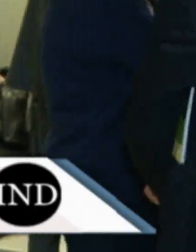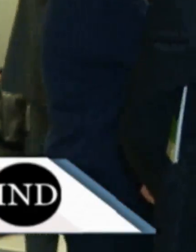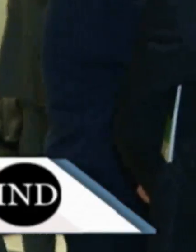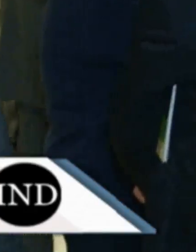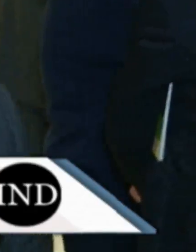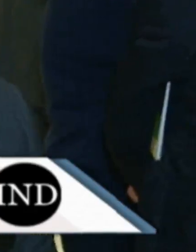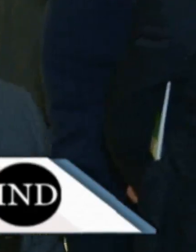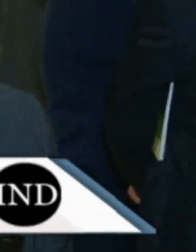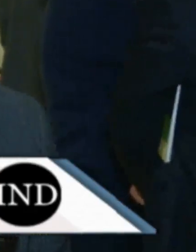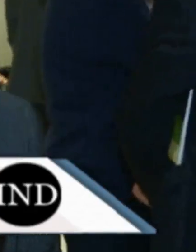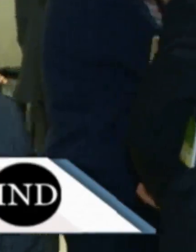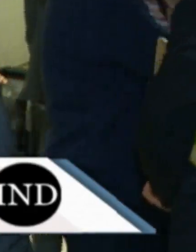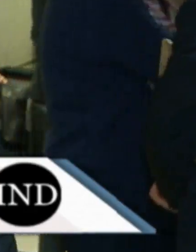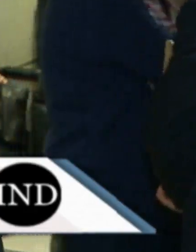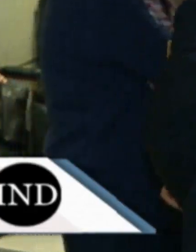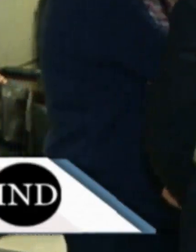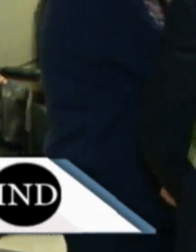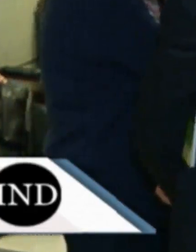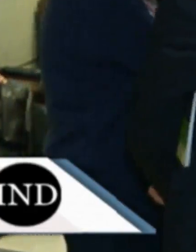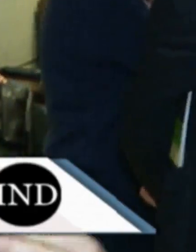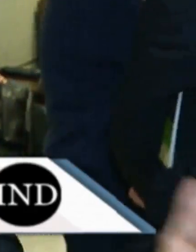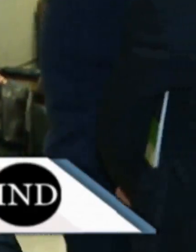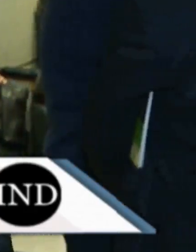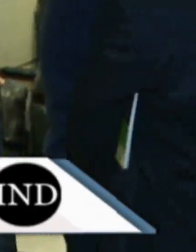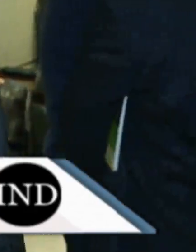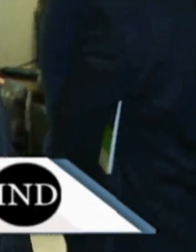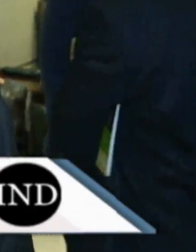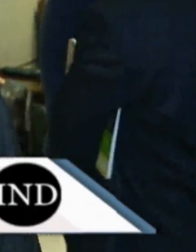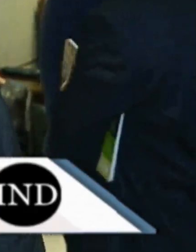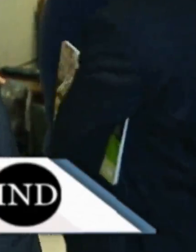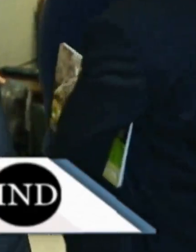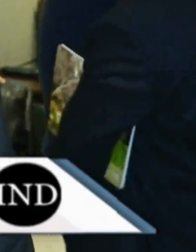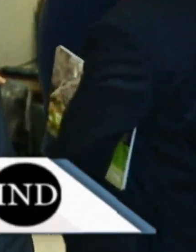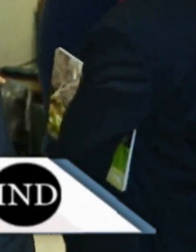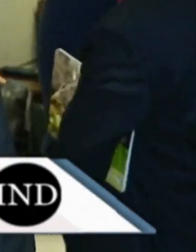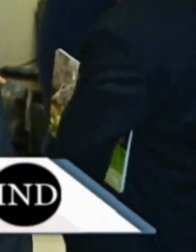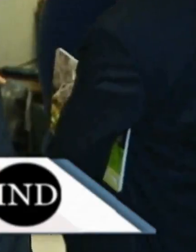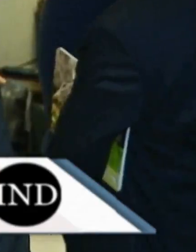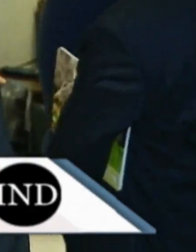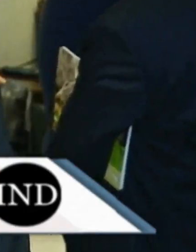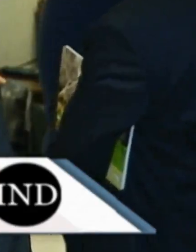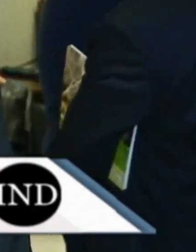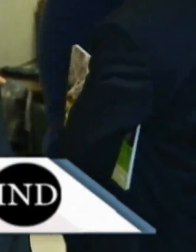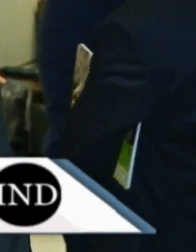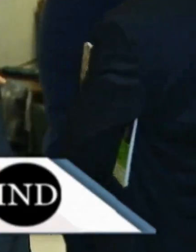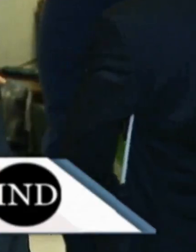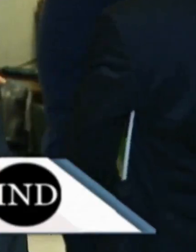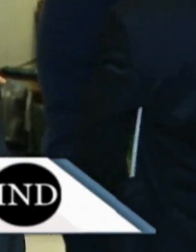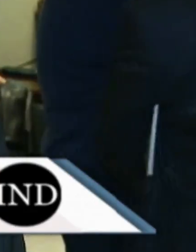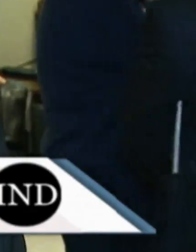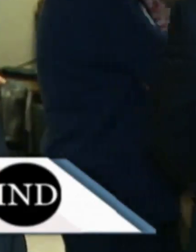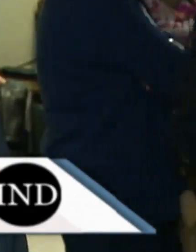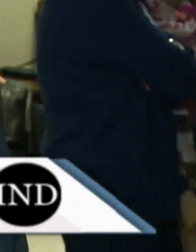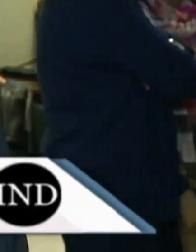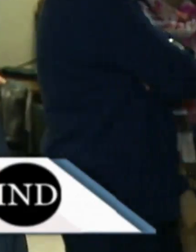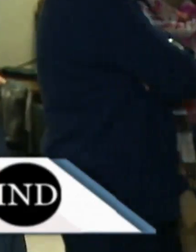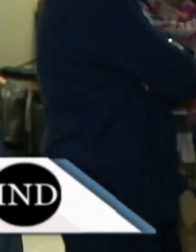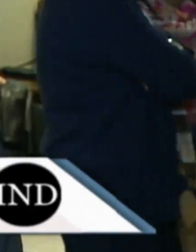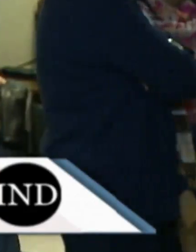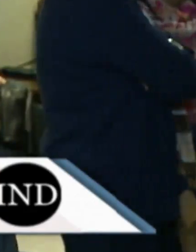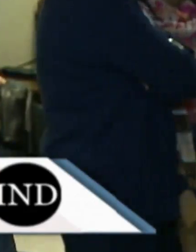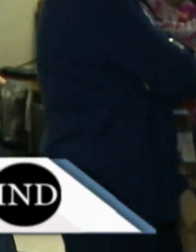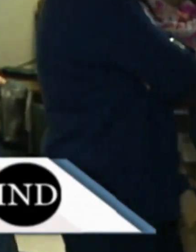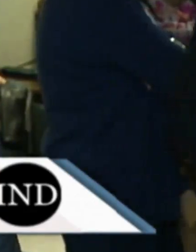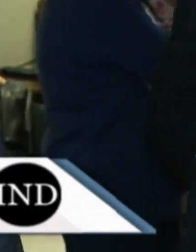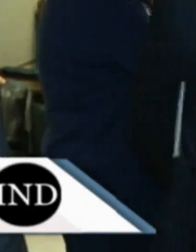de vida muy significativo cuando la gente pasa deja de su trabajo y se retira y en consecuencia eso genera que la